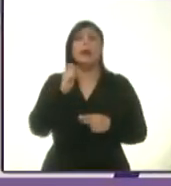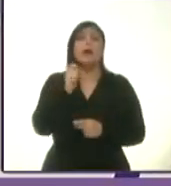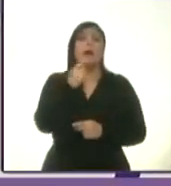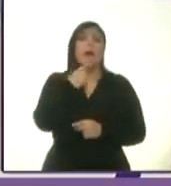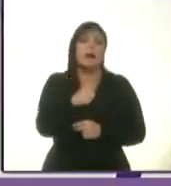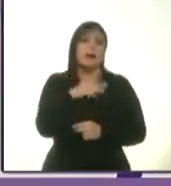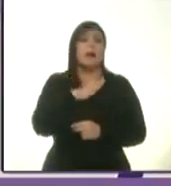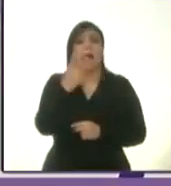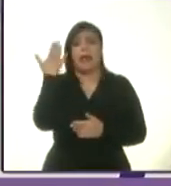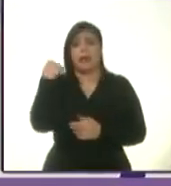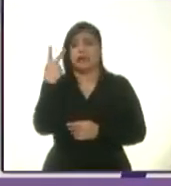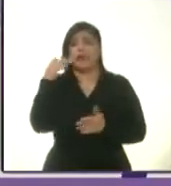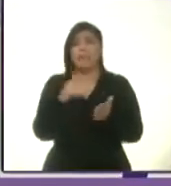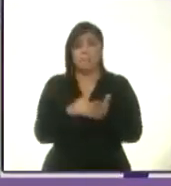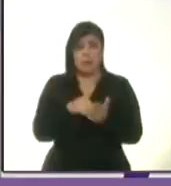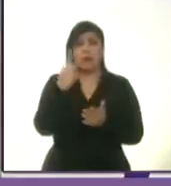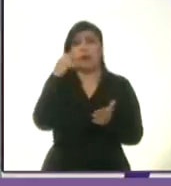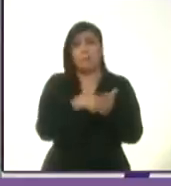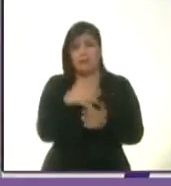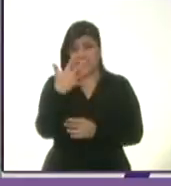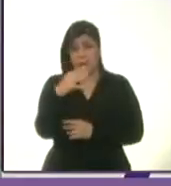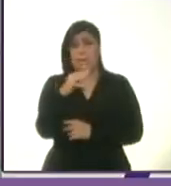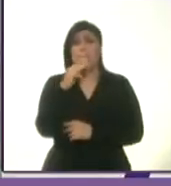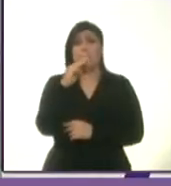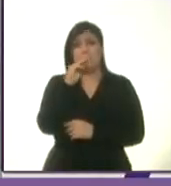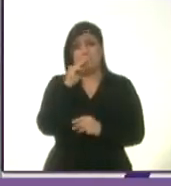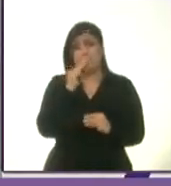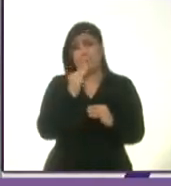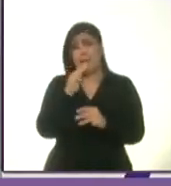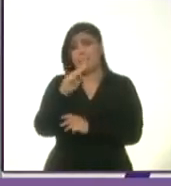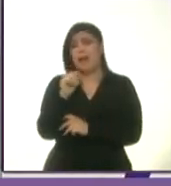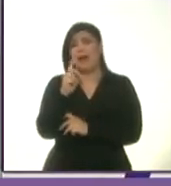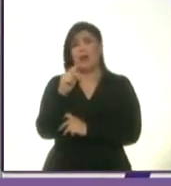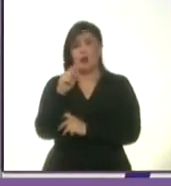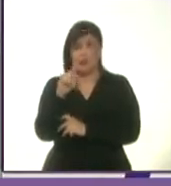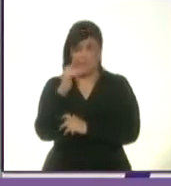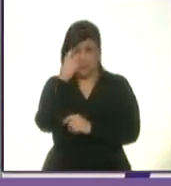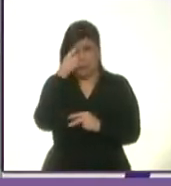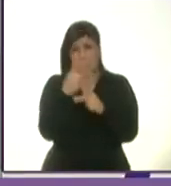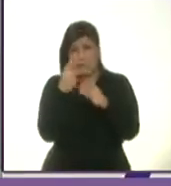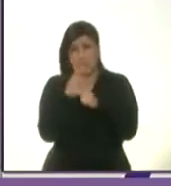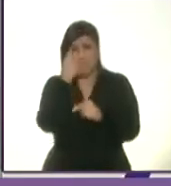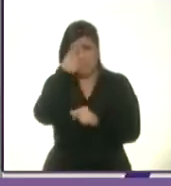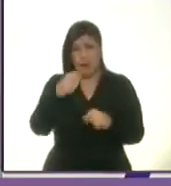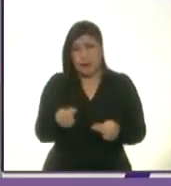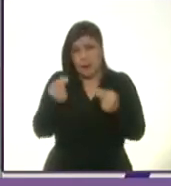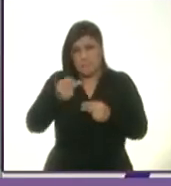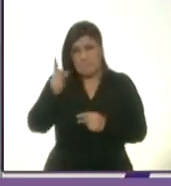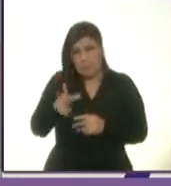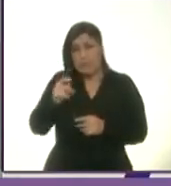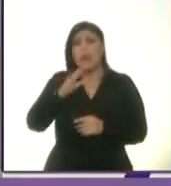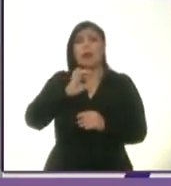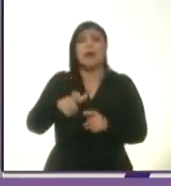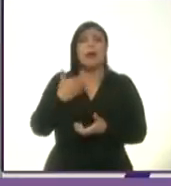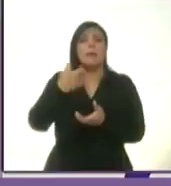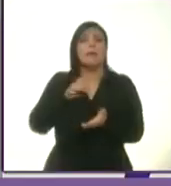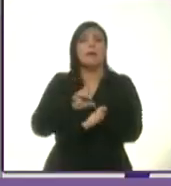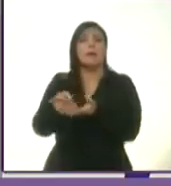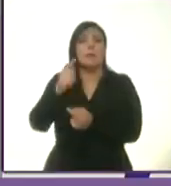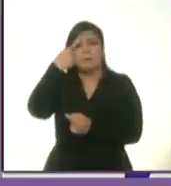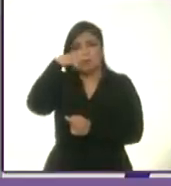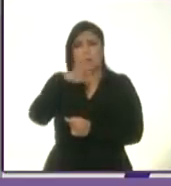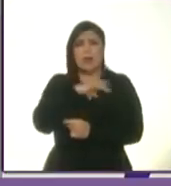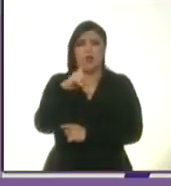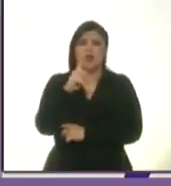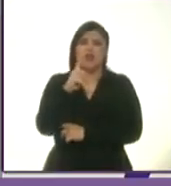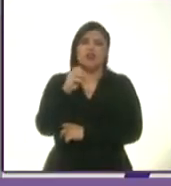entre 2000 y 2005 las matronas de marjah de mayra le entregaron a suárez del real empleado de dolores padierna